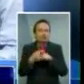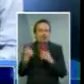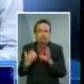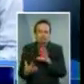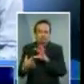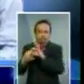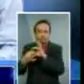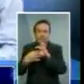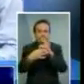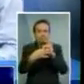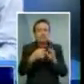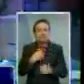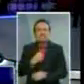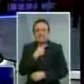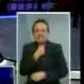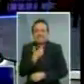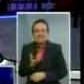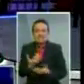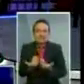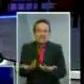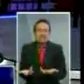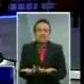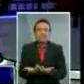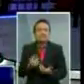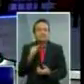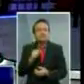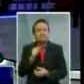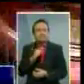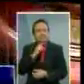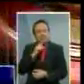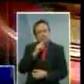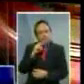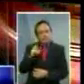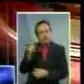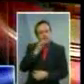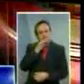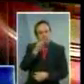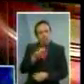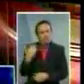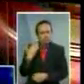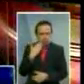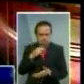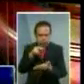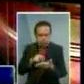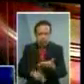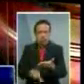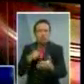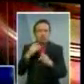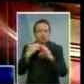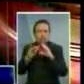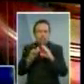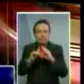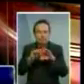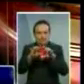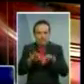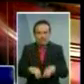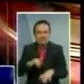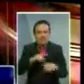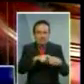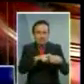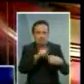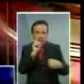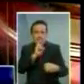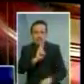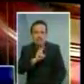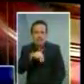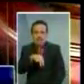vínculos. Pero hay dos puntos que me llaman la atención. El primero, ustedes en la declaración que saca, que emiten cuando salen de Renovación